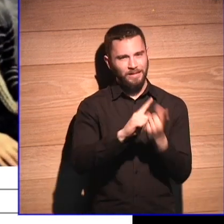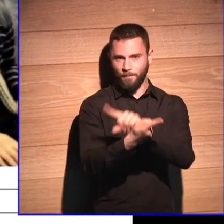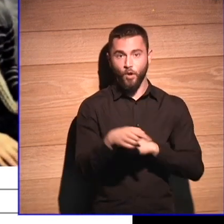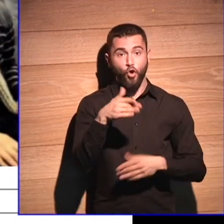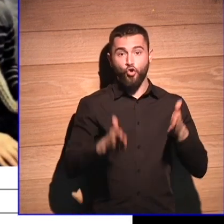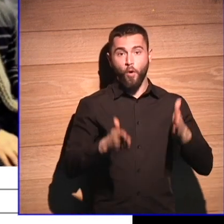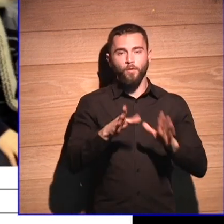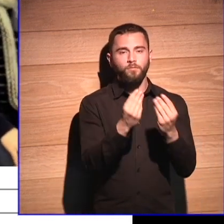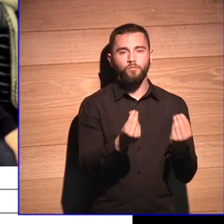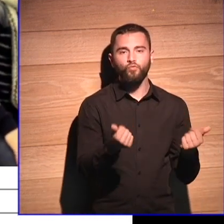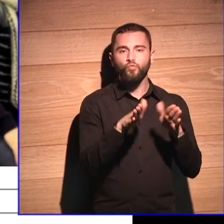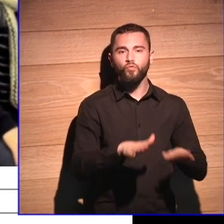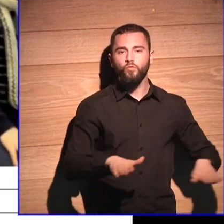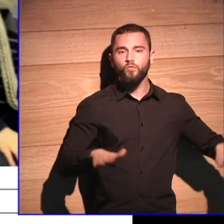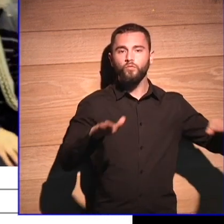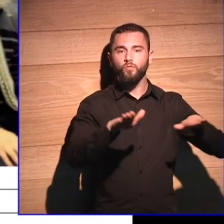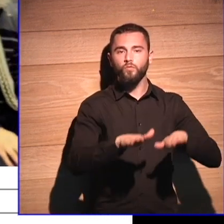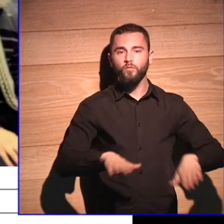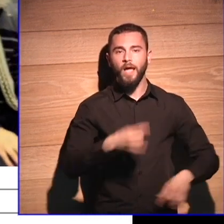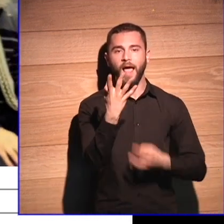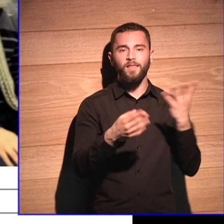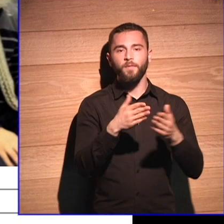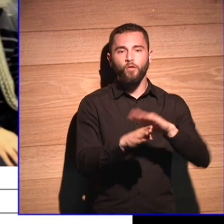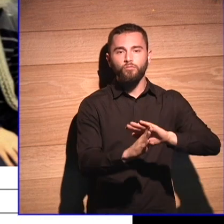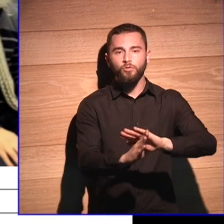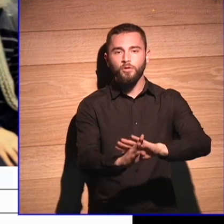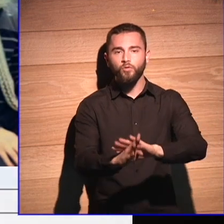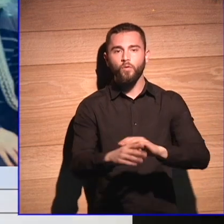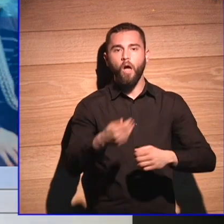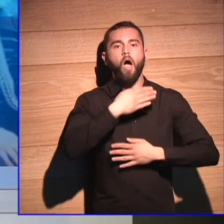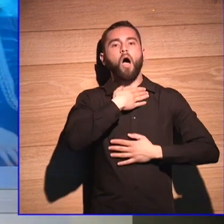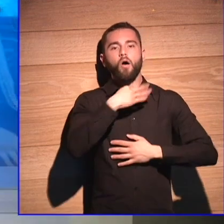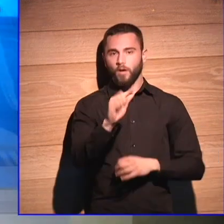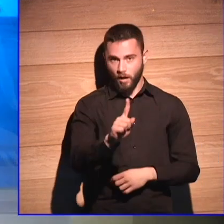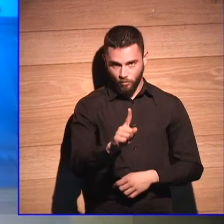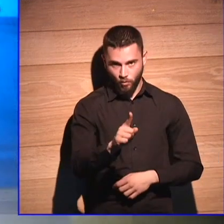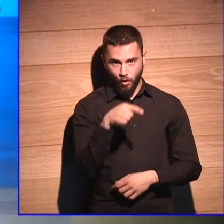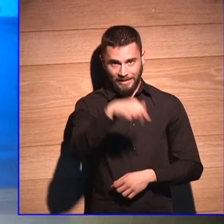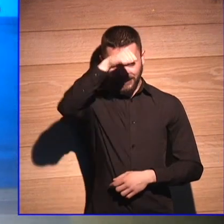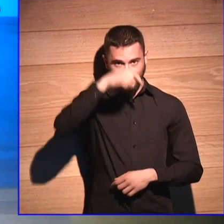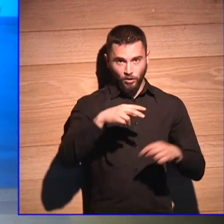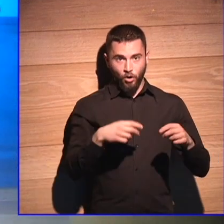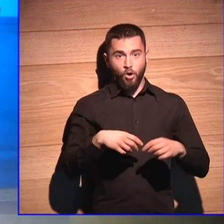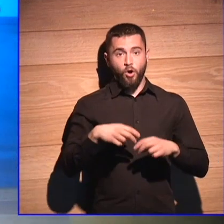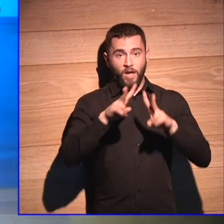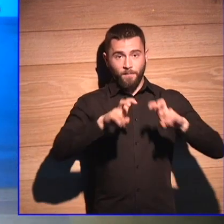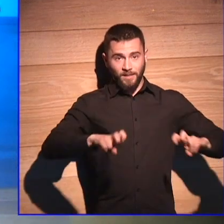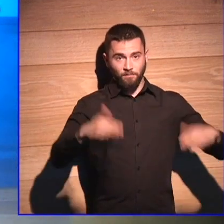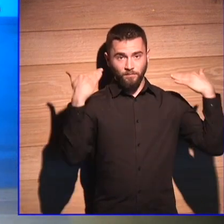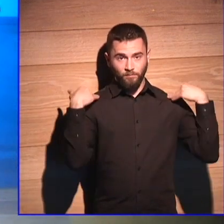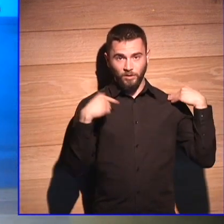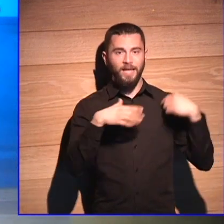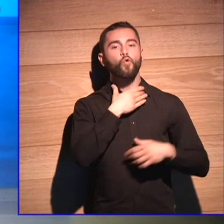suavemente continúa realizando su tarea. Veis que ni le ahoga, este chico es el que hace la investigación y, como veis, pone el